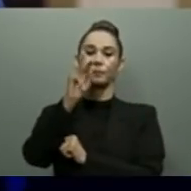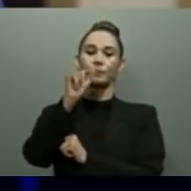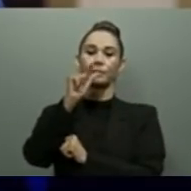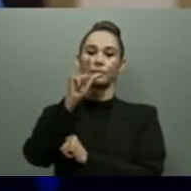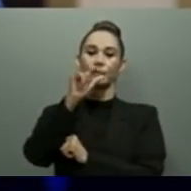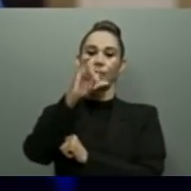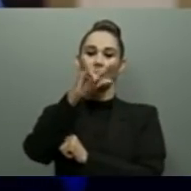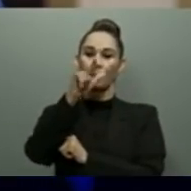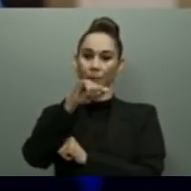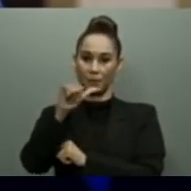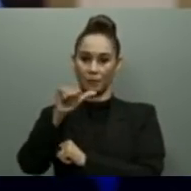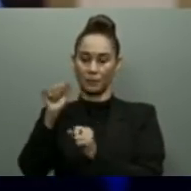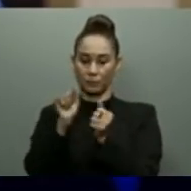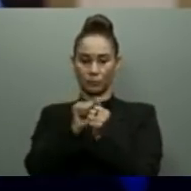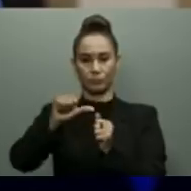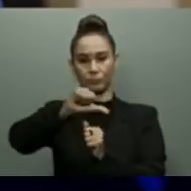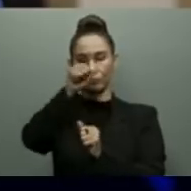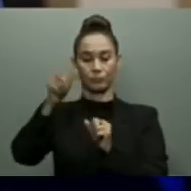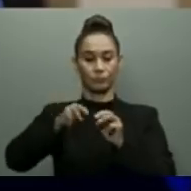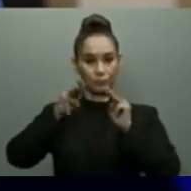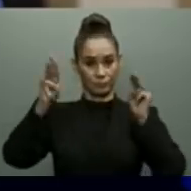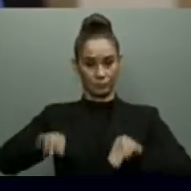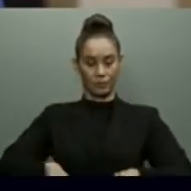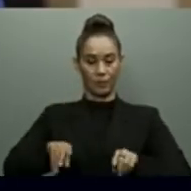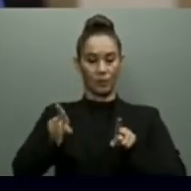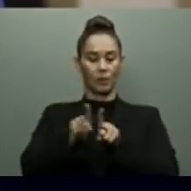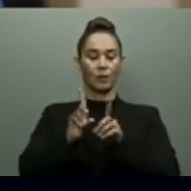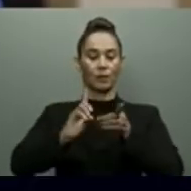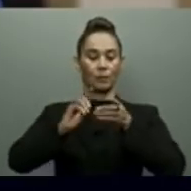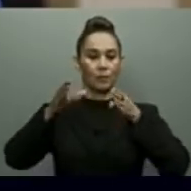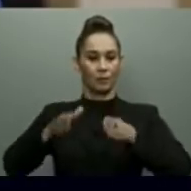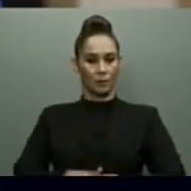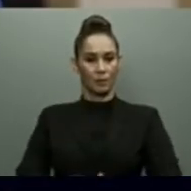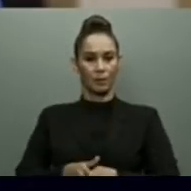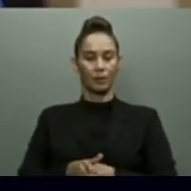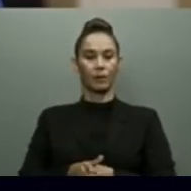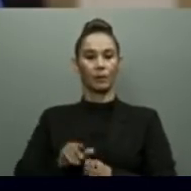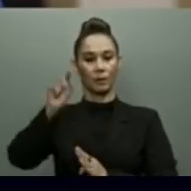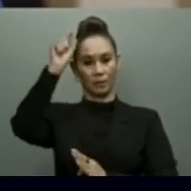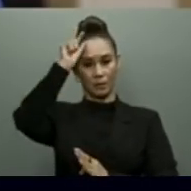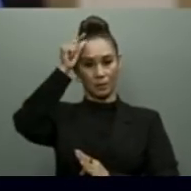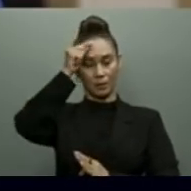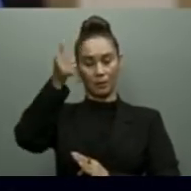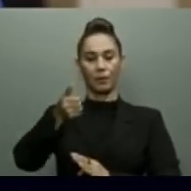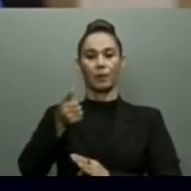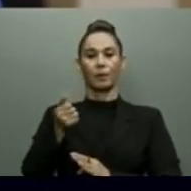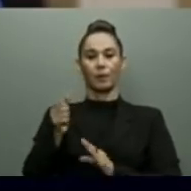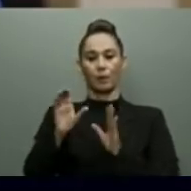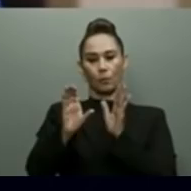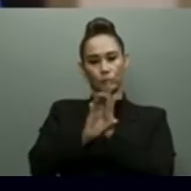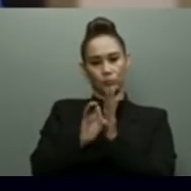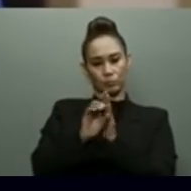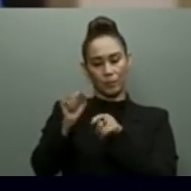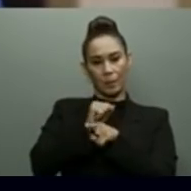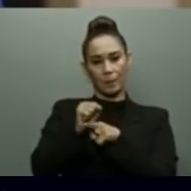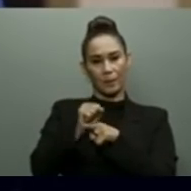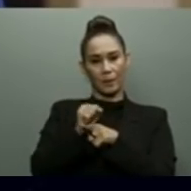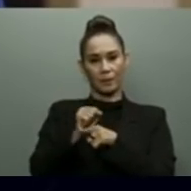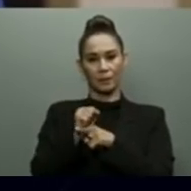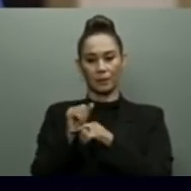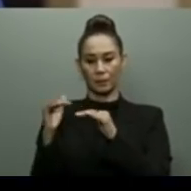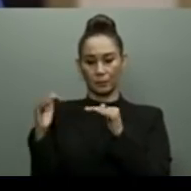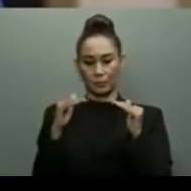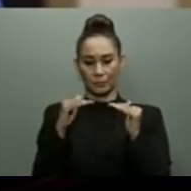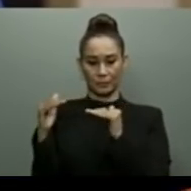junto a otros ministros y directores generales, el gobierno central simulará este próximo 20 de octubre la ocurrencia de un